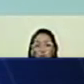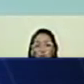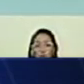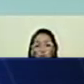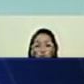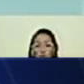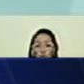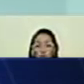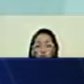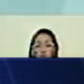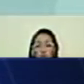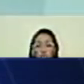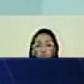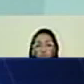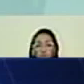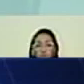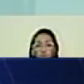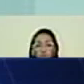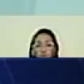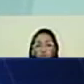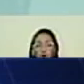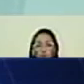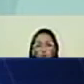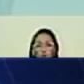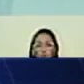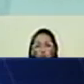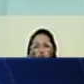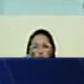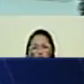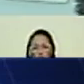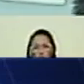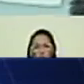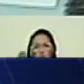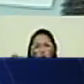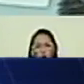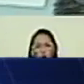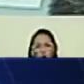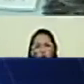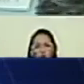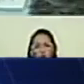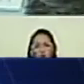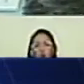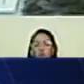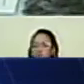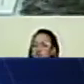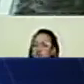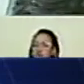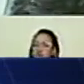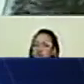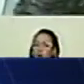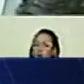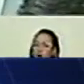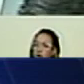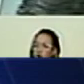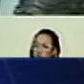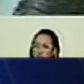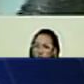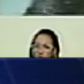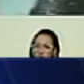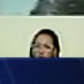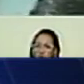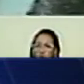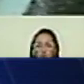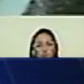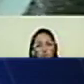sido sujeto de algunos factores especulativos. Bueno, ya las reglas están claras, ya hemos establecido además